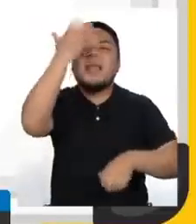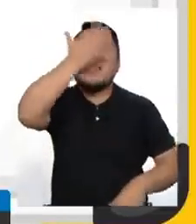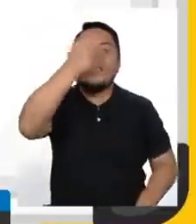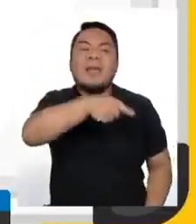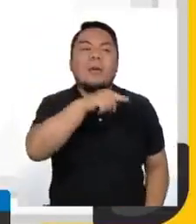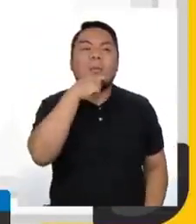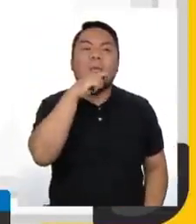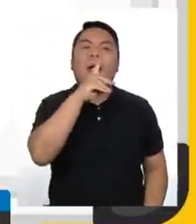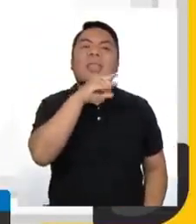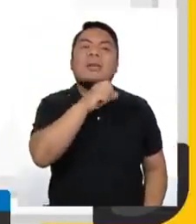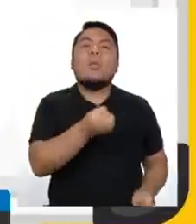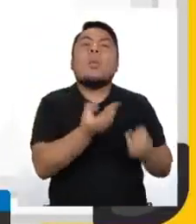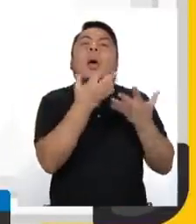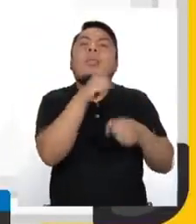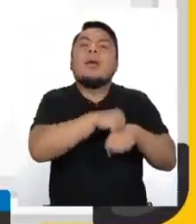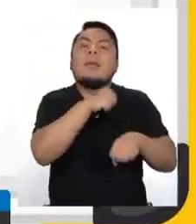intercambiar?